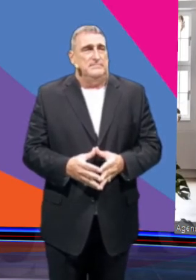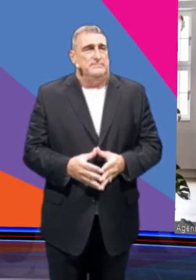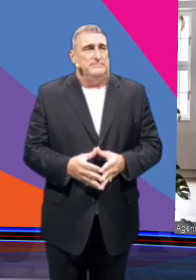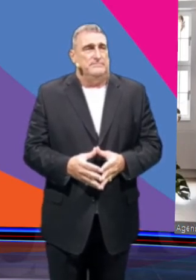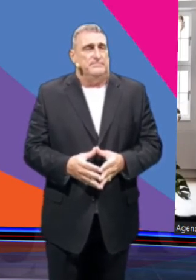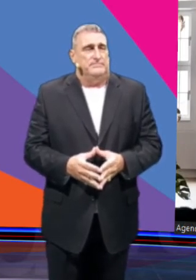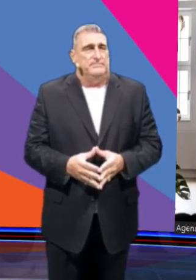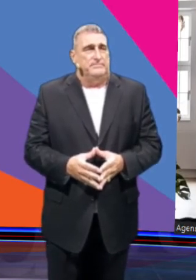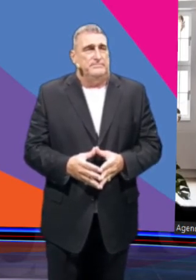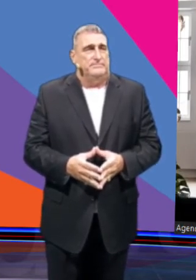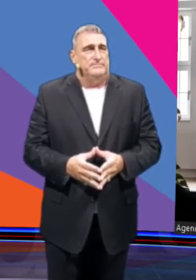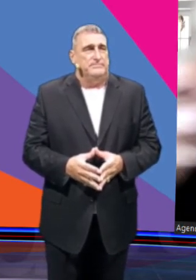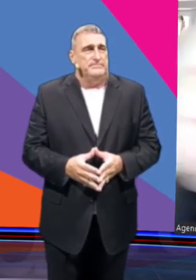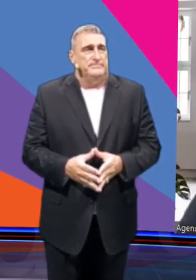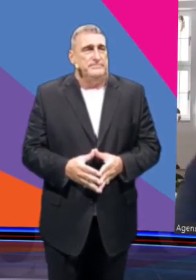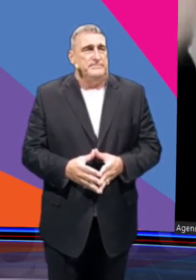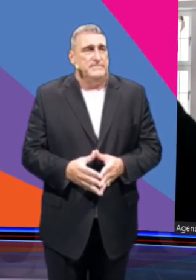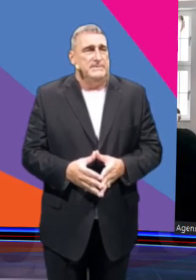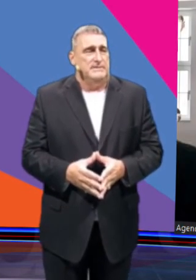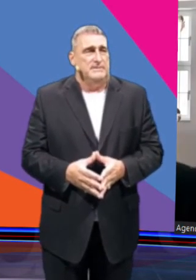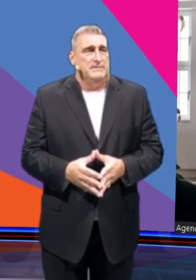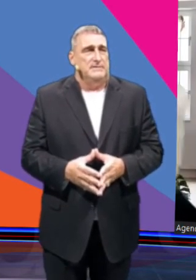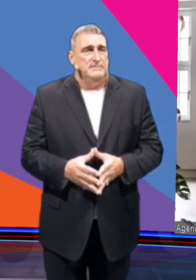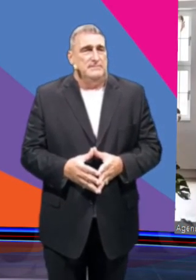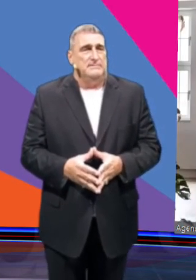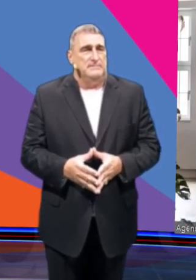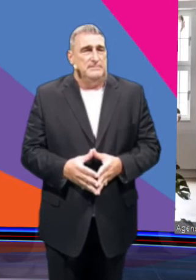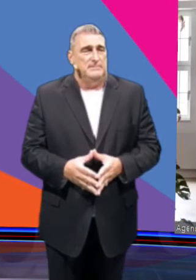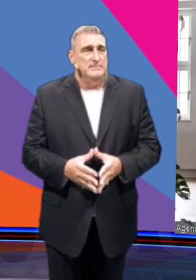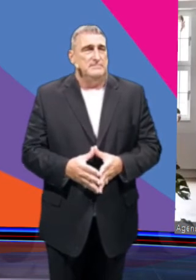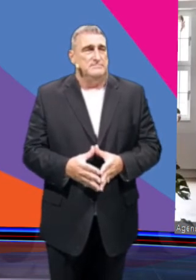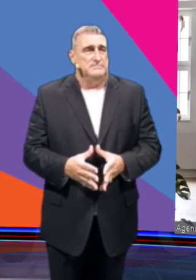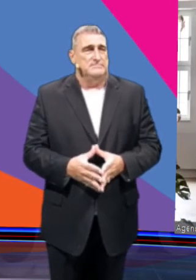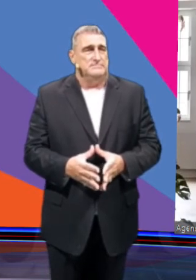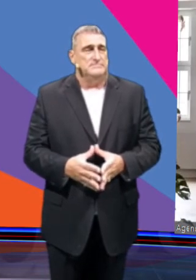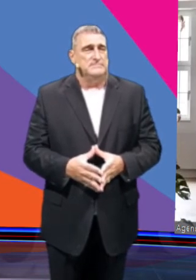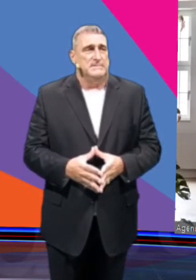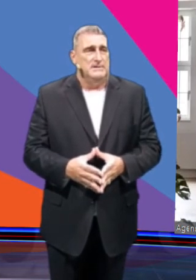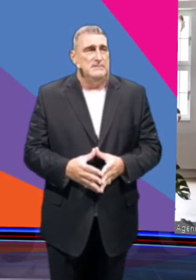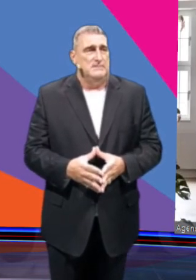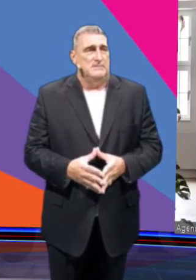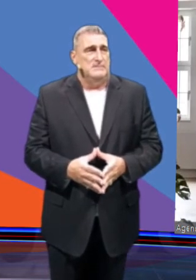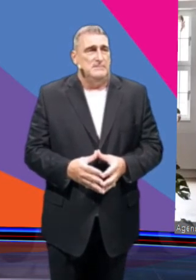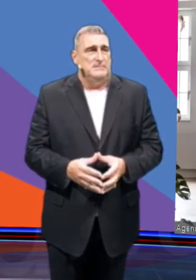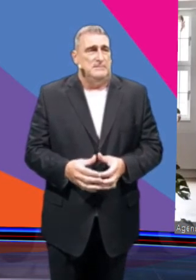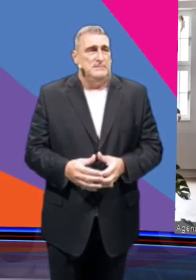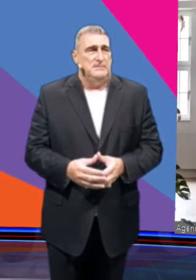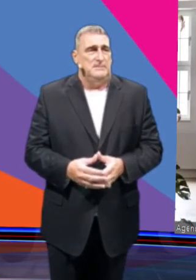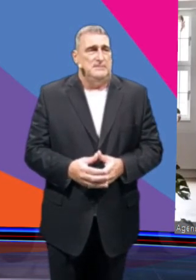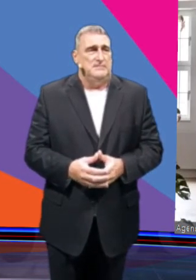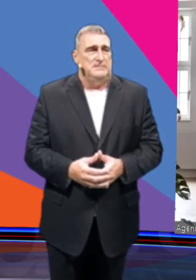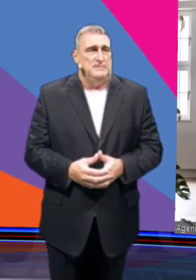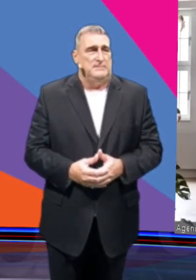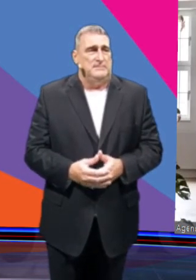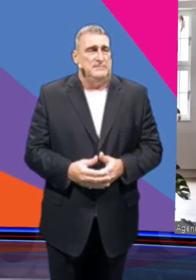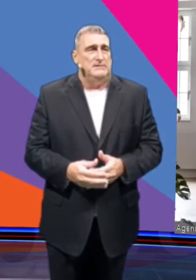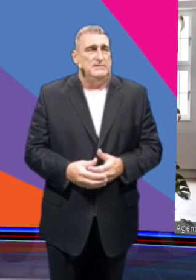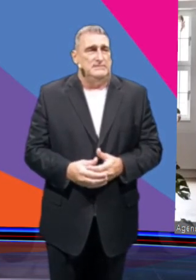porque no sea que contagie al carnicero, al verdulero, a mi vecino, a un compañero de trabajo. Como familia, dice hijo de